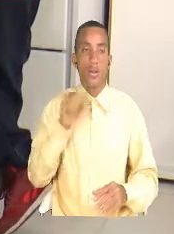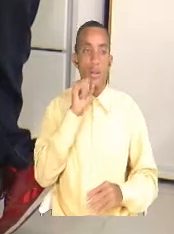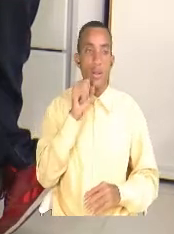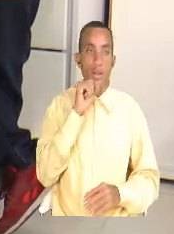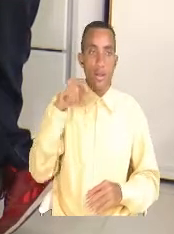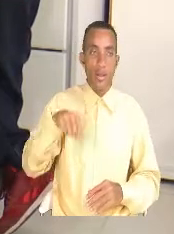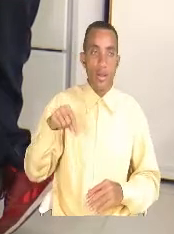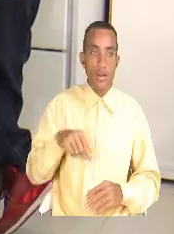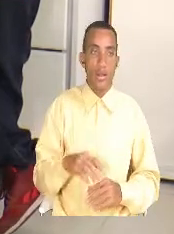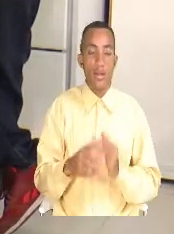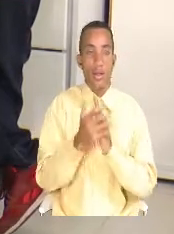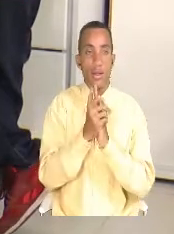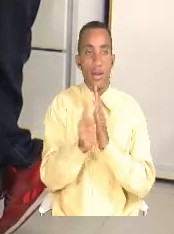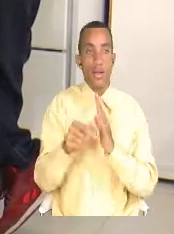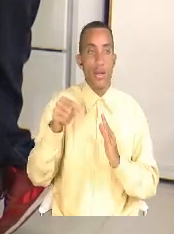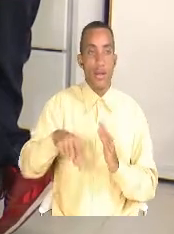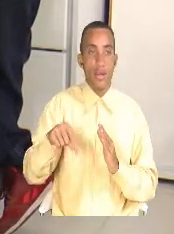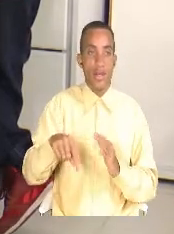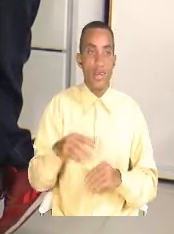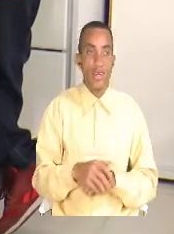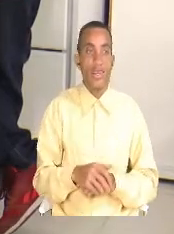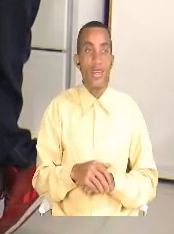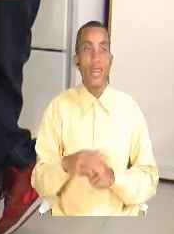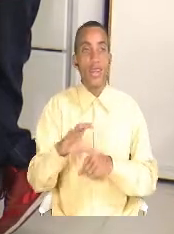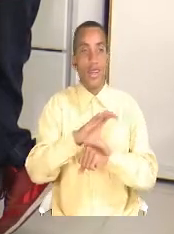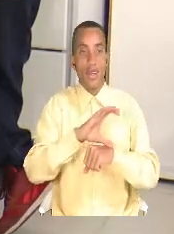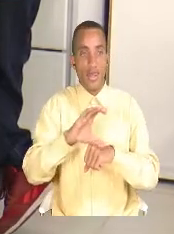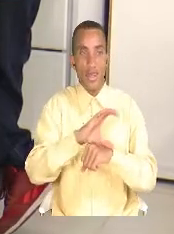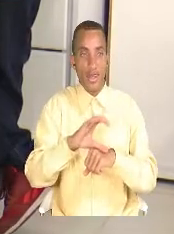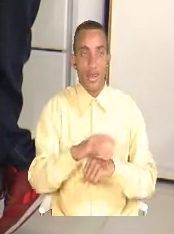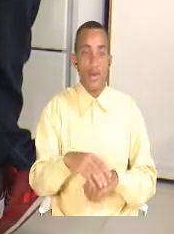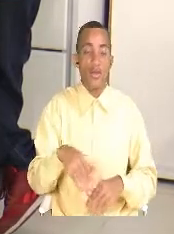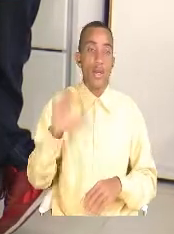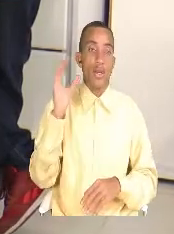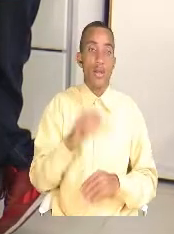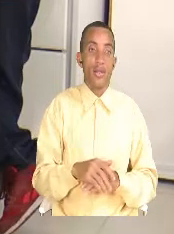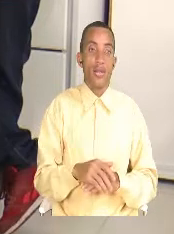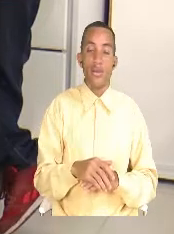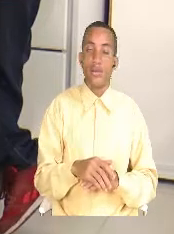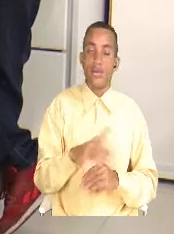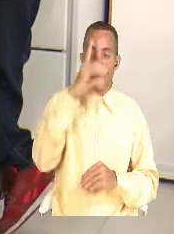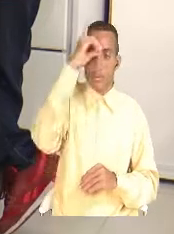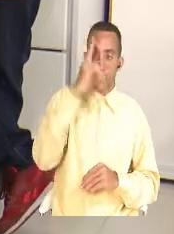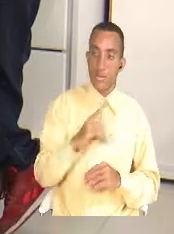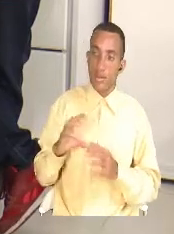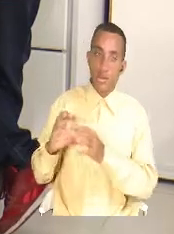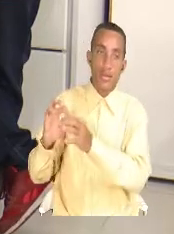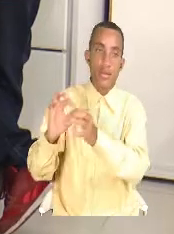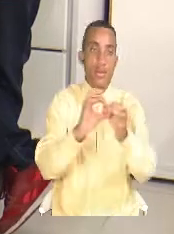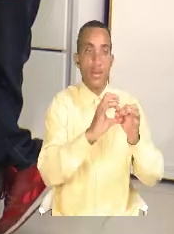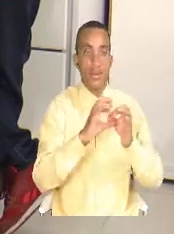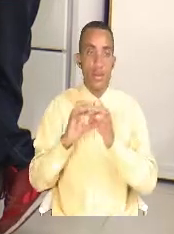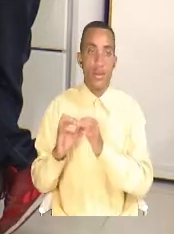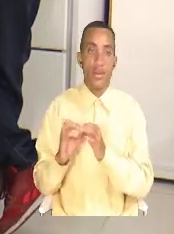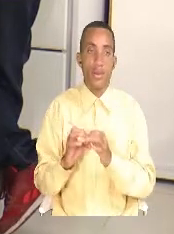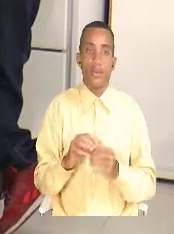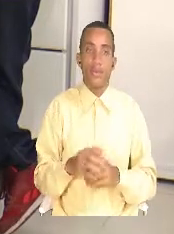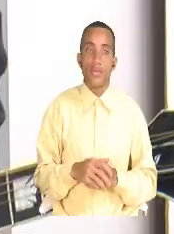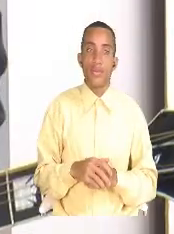Joder, tanto talento tiene la ciudad. Tanto talento, claro que por sí. Eso hemos decidido como unirnos y juntos